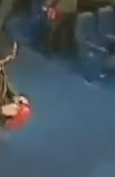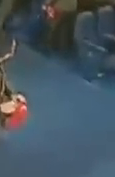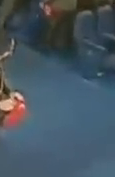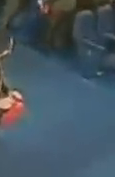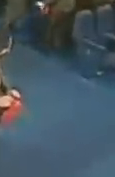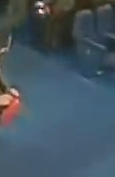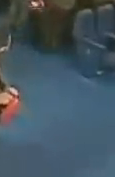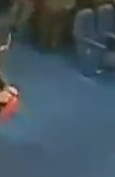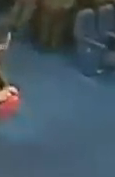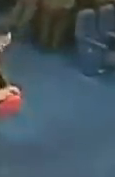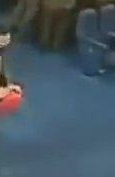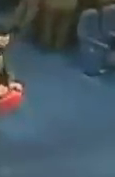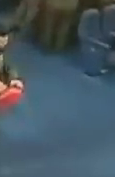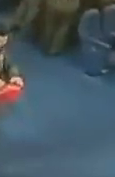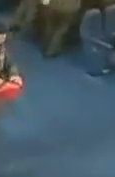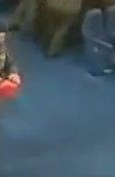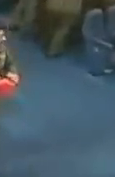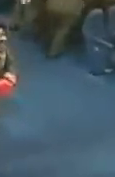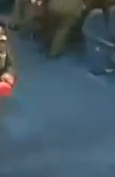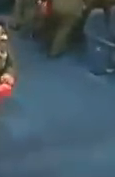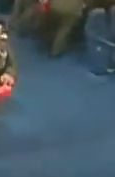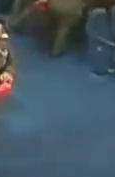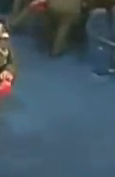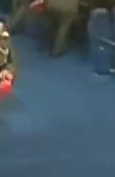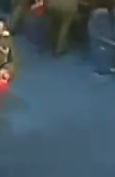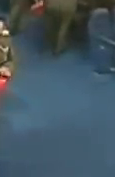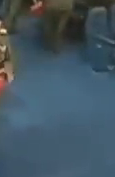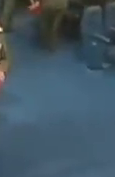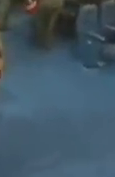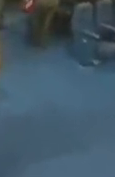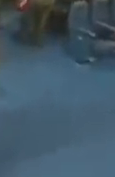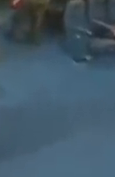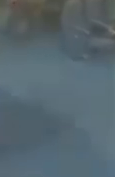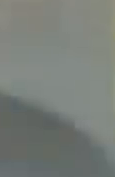con ustedes a esta hora. De esta manera vamos a despedir esta transmisión.